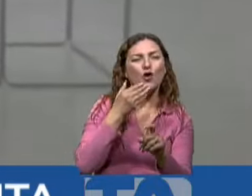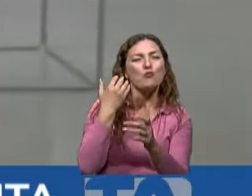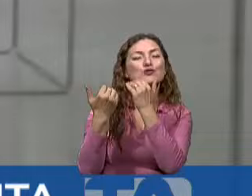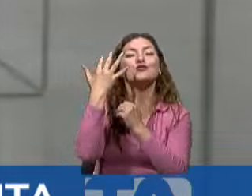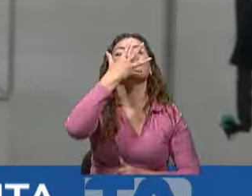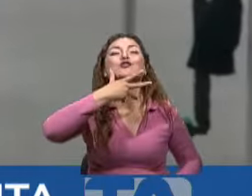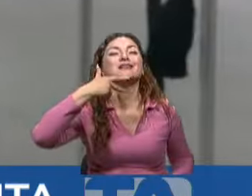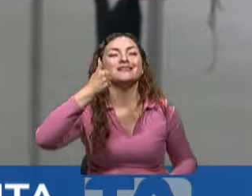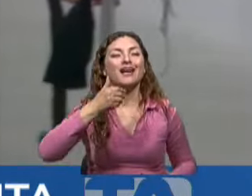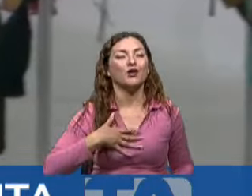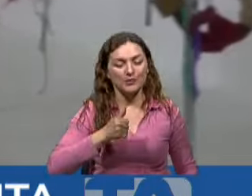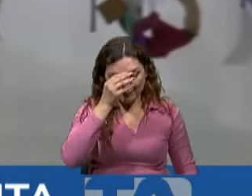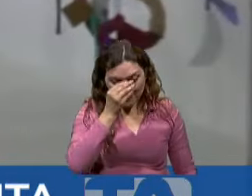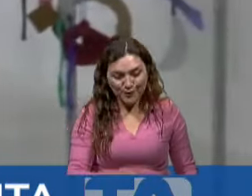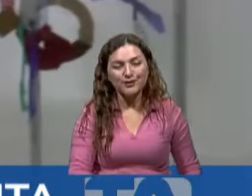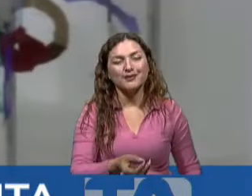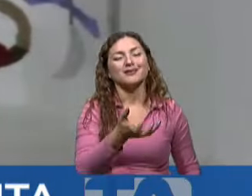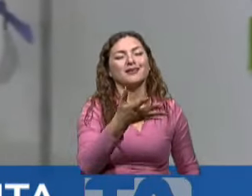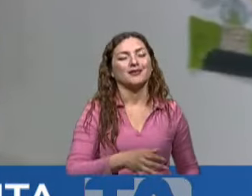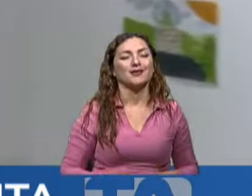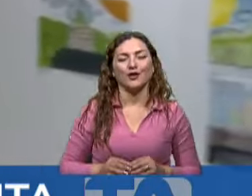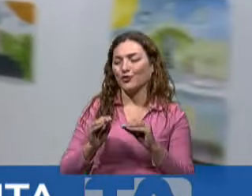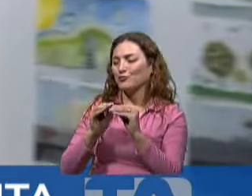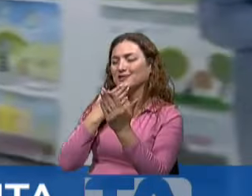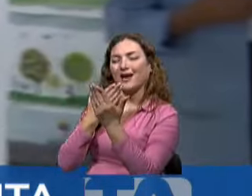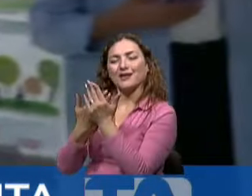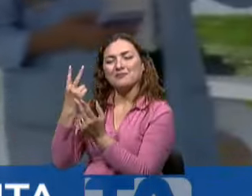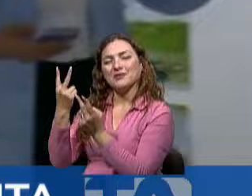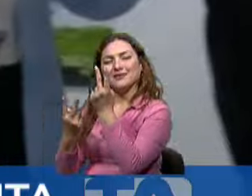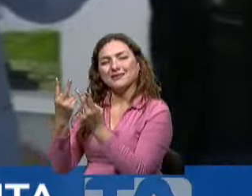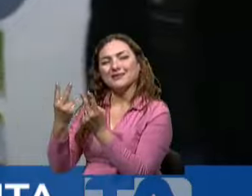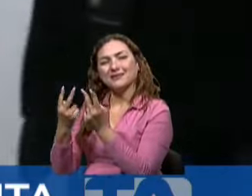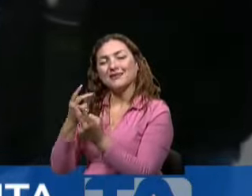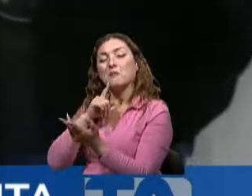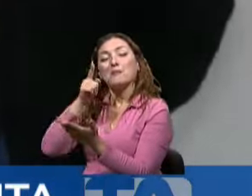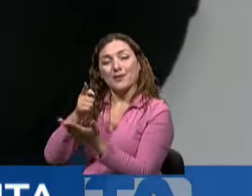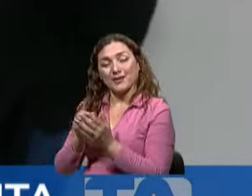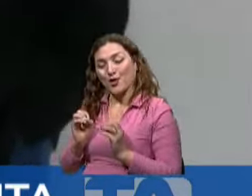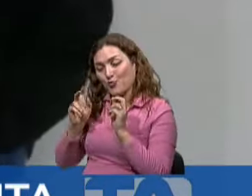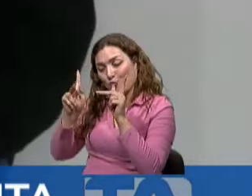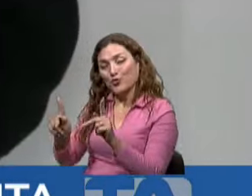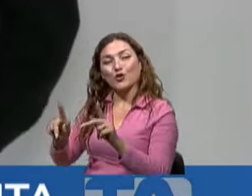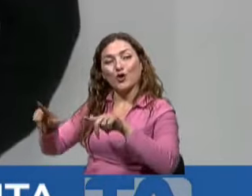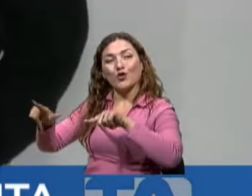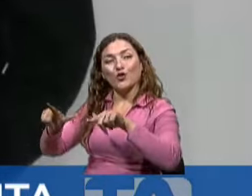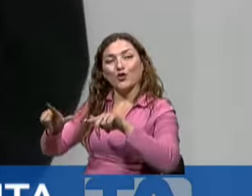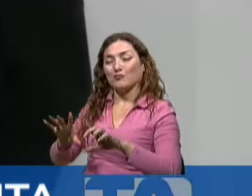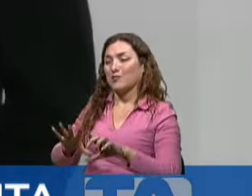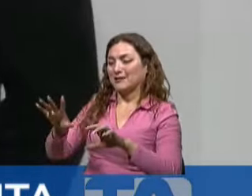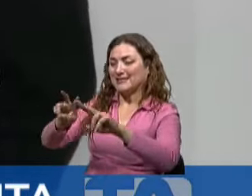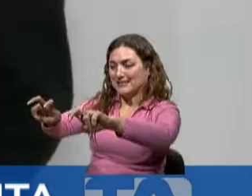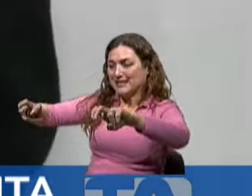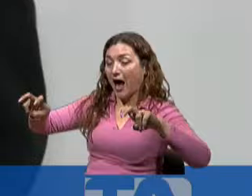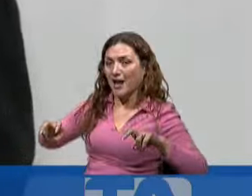historia. ¿Cómo está? Buenos días. Muchas gracias por su visita. Sí, tenemos la oportunidad de rehabilitar estas maravillosas salas